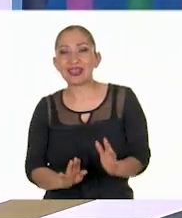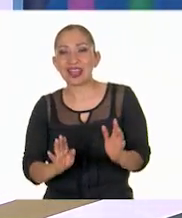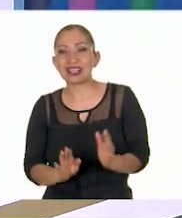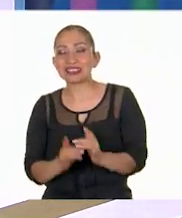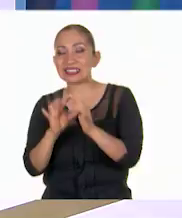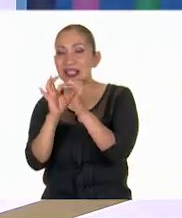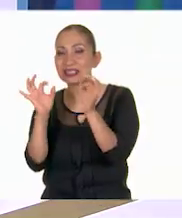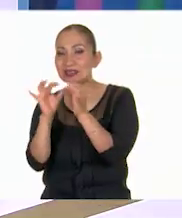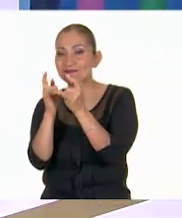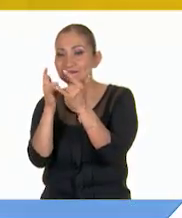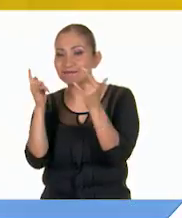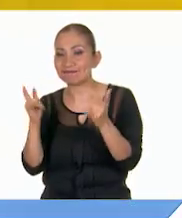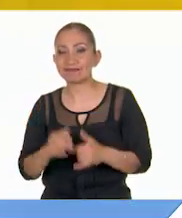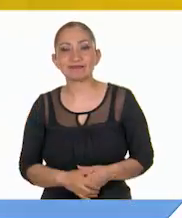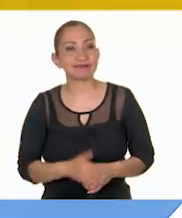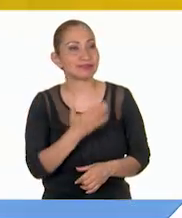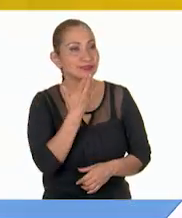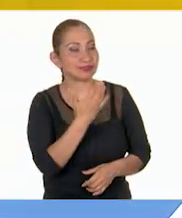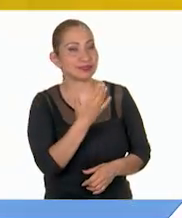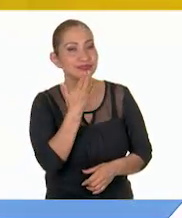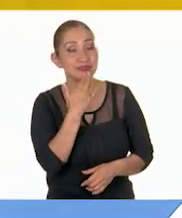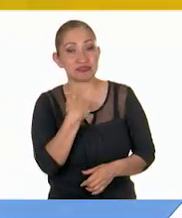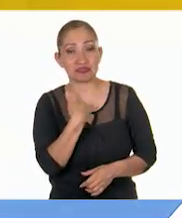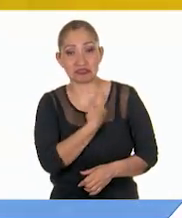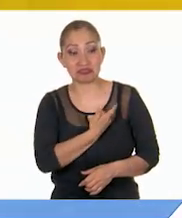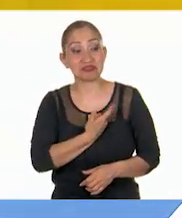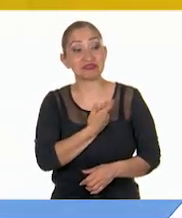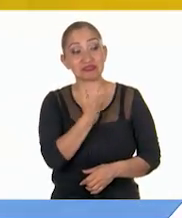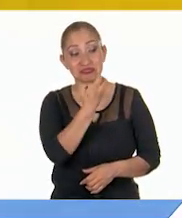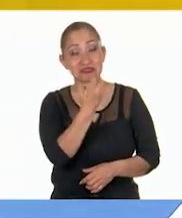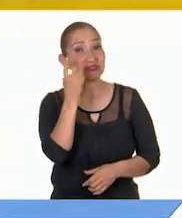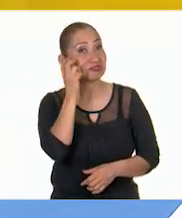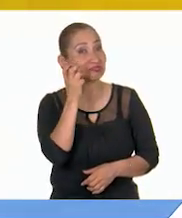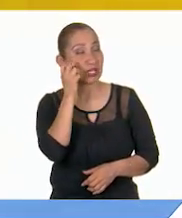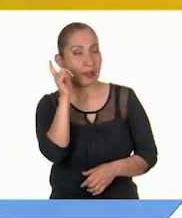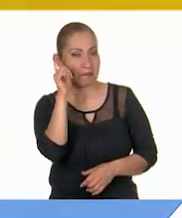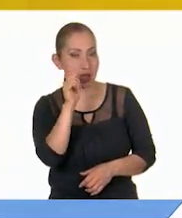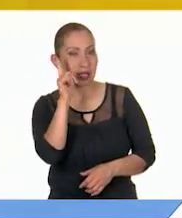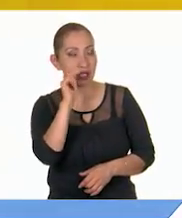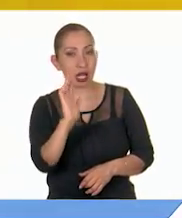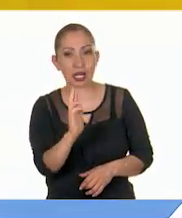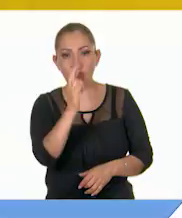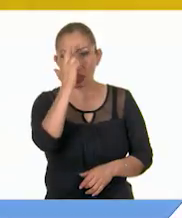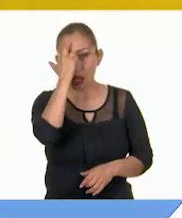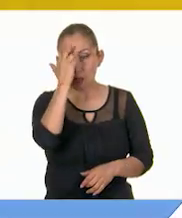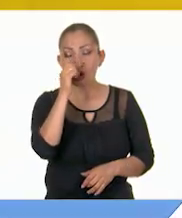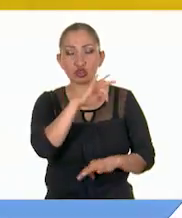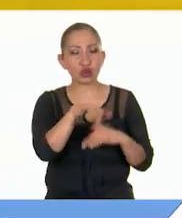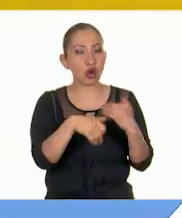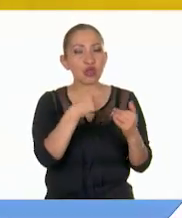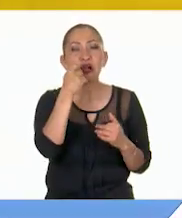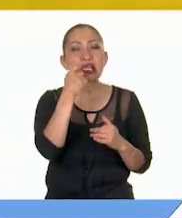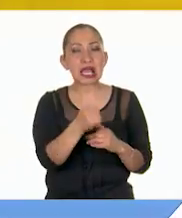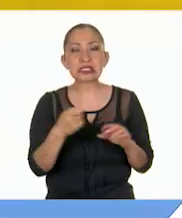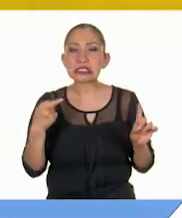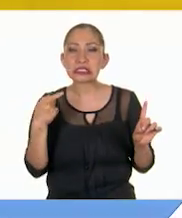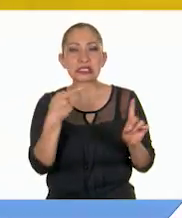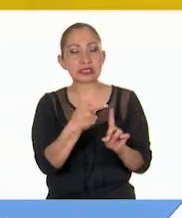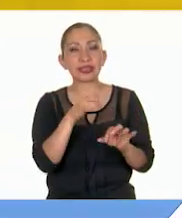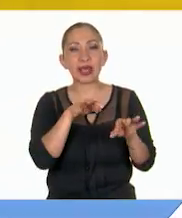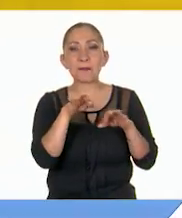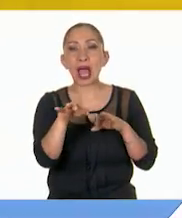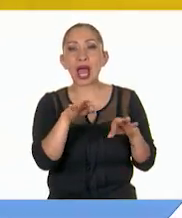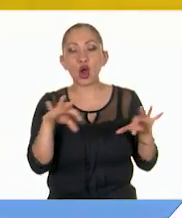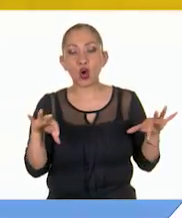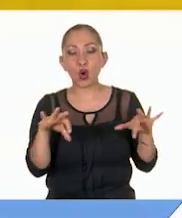relatos históricos. Muy bien, María. Me alegra escuchar eso. Y mañana repasaremos todo lo relacionado con el